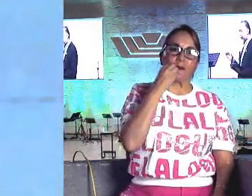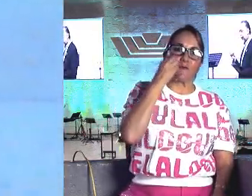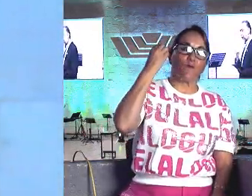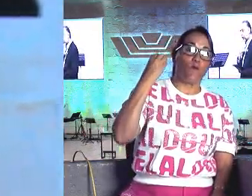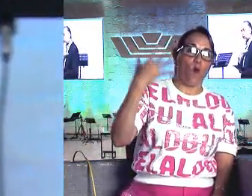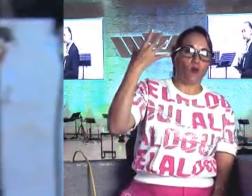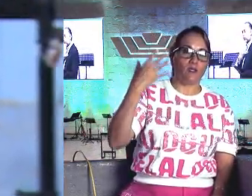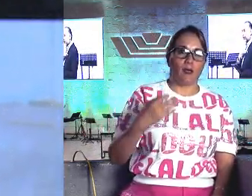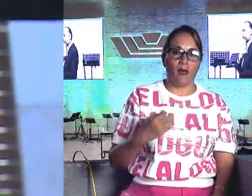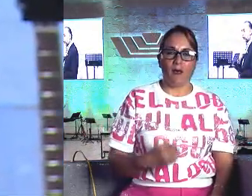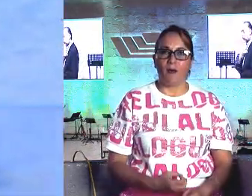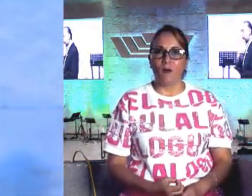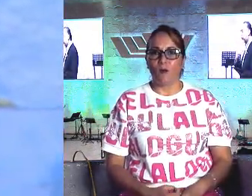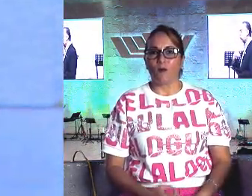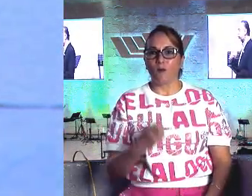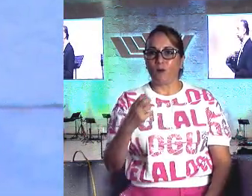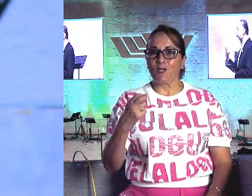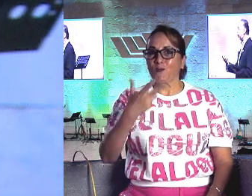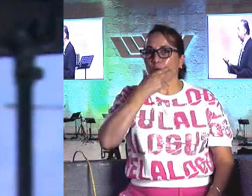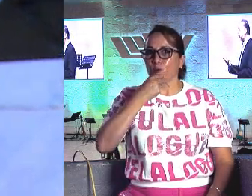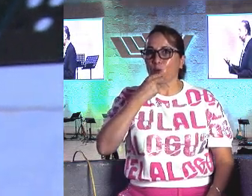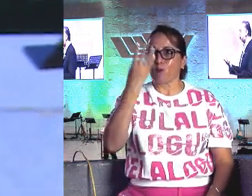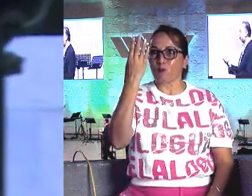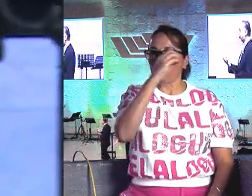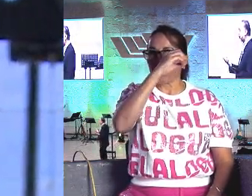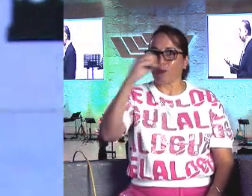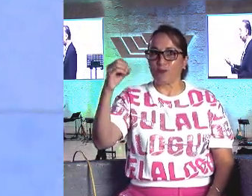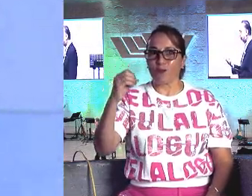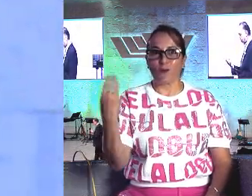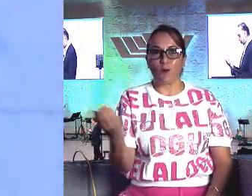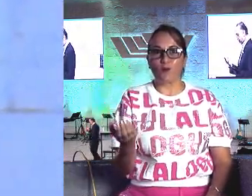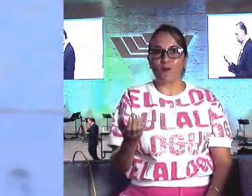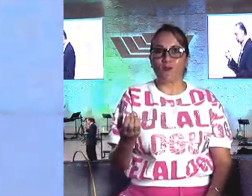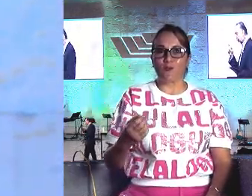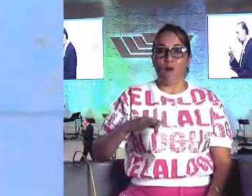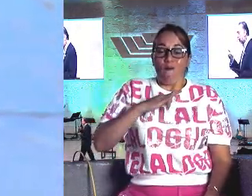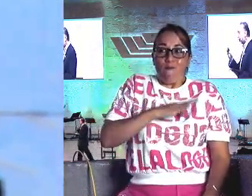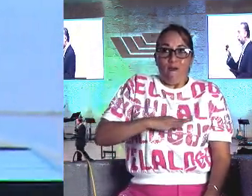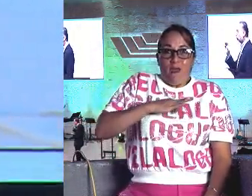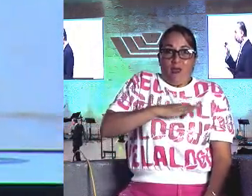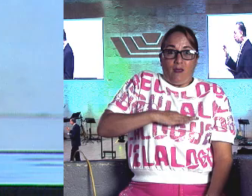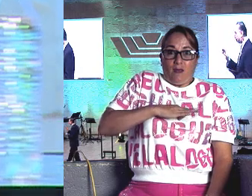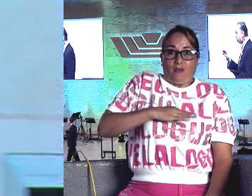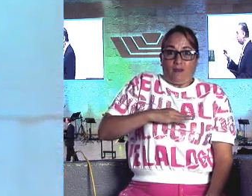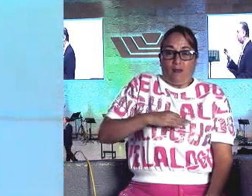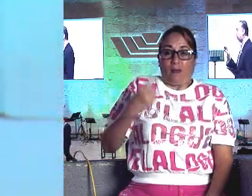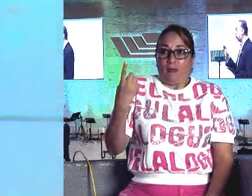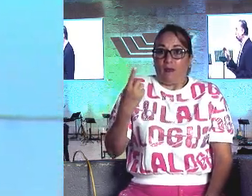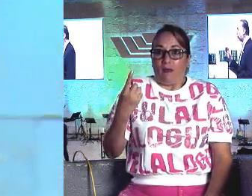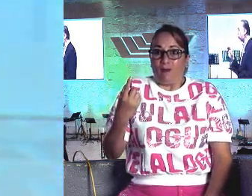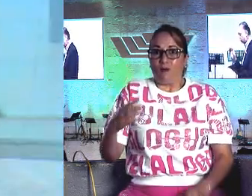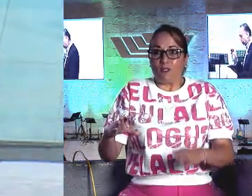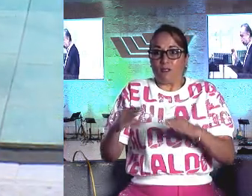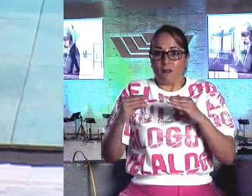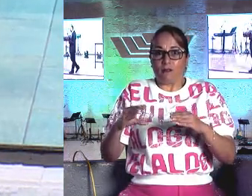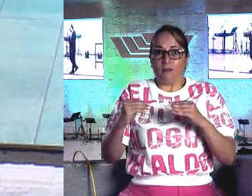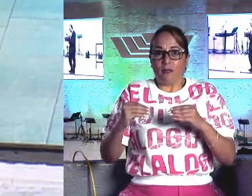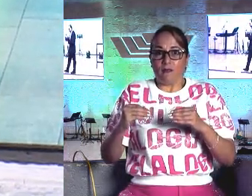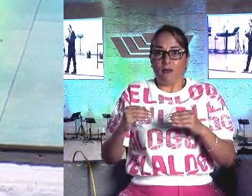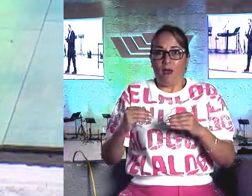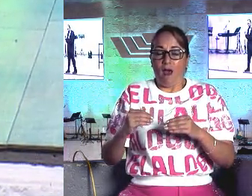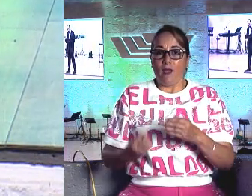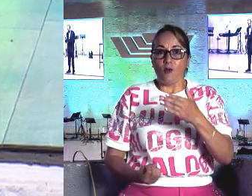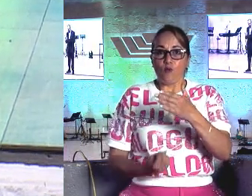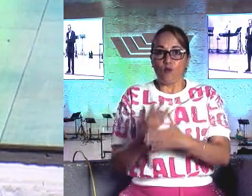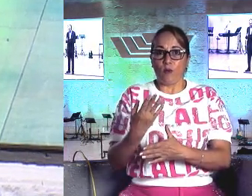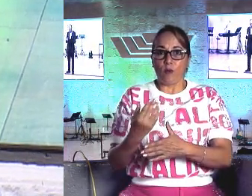Y mi conclusión es, los enseñó a ser felices. ¿Qué nos enseña el Nuevo Testamento al respecto?